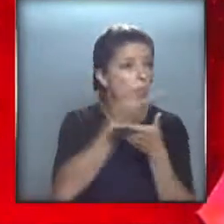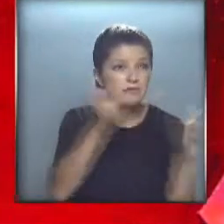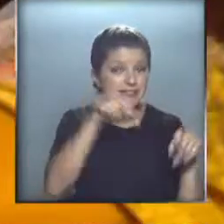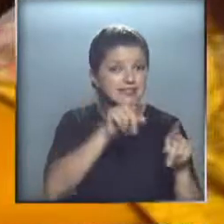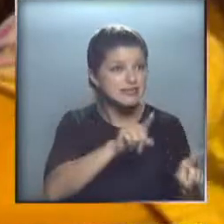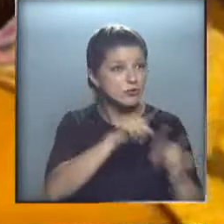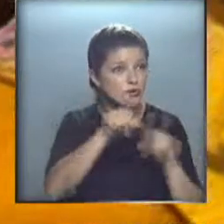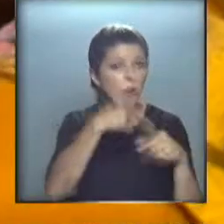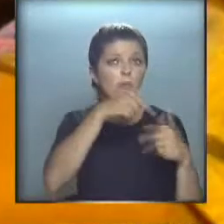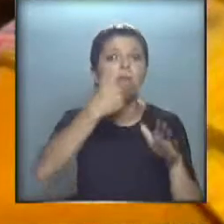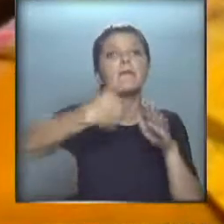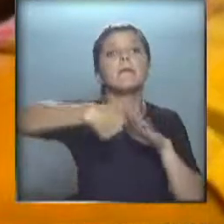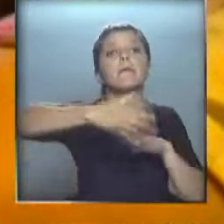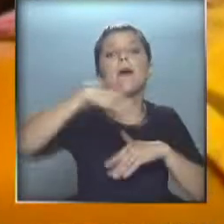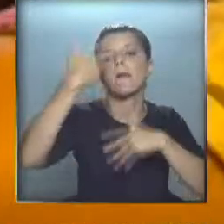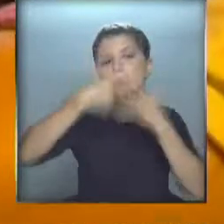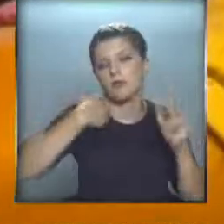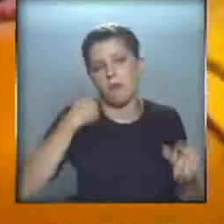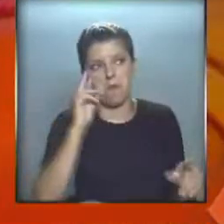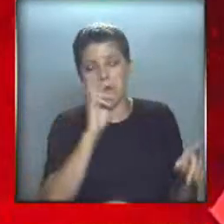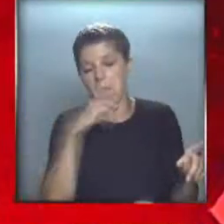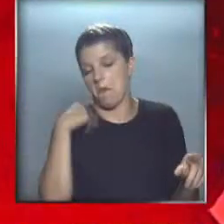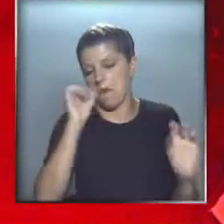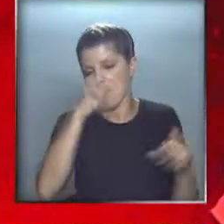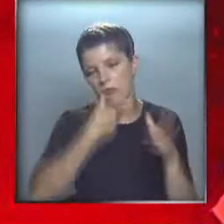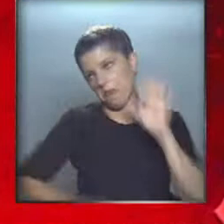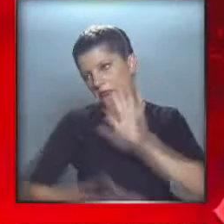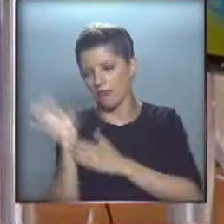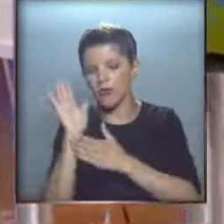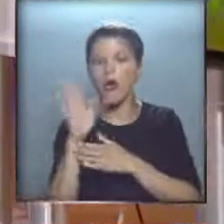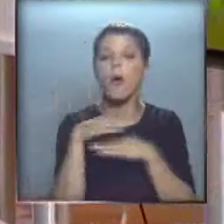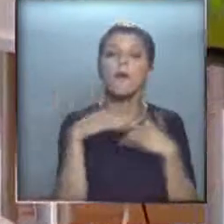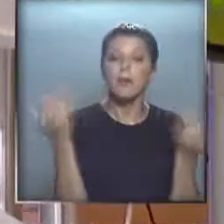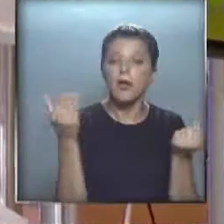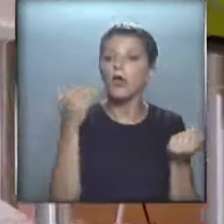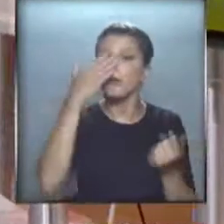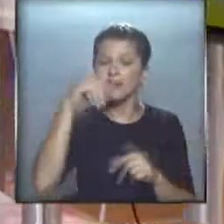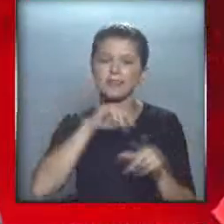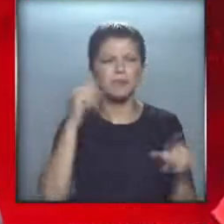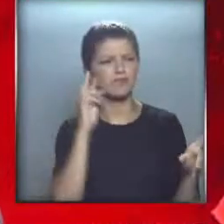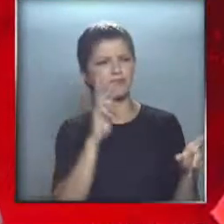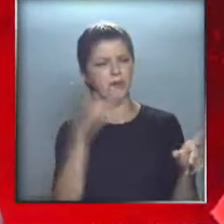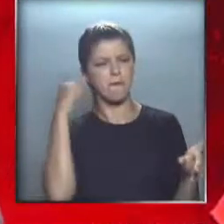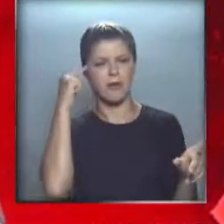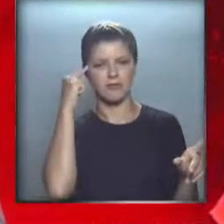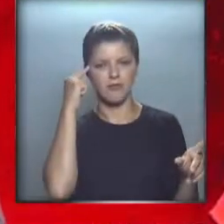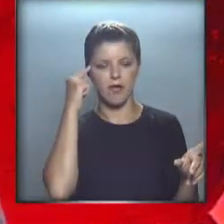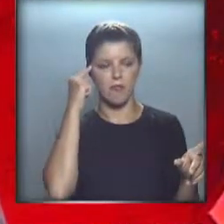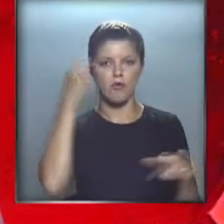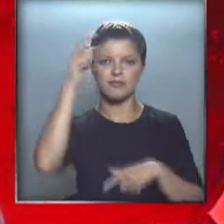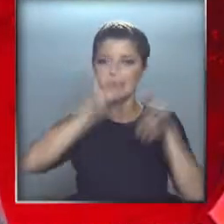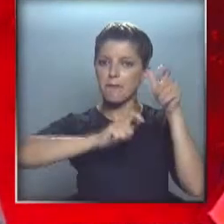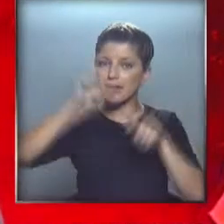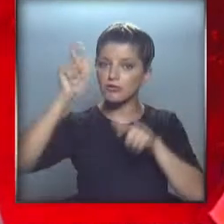iba a haber una pelea y demás. Bueno, nosotros nos perdimos esa parte porque no fuimos. Okay. Pero después también nos llamaba la atención ver a gente,